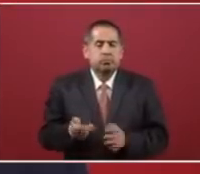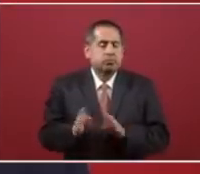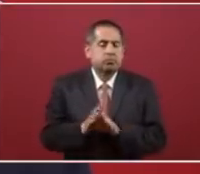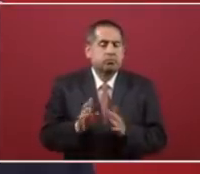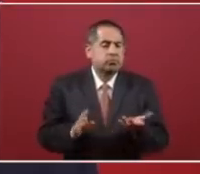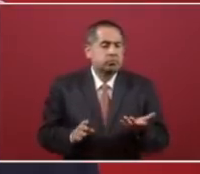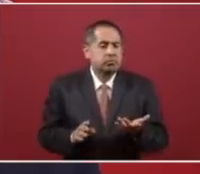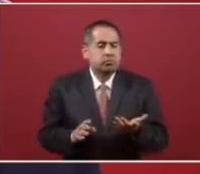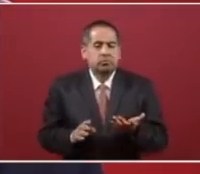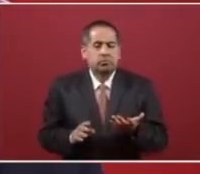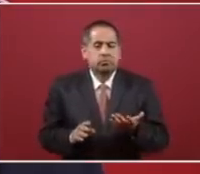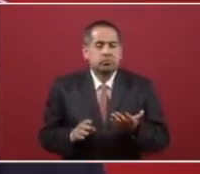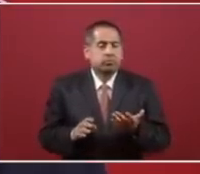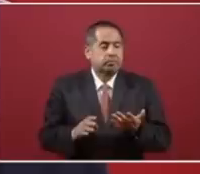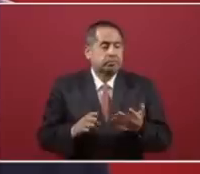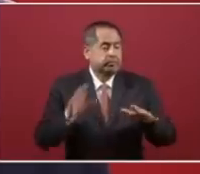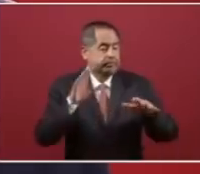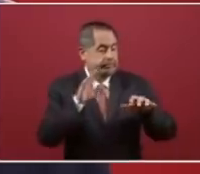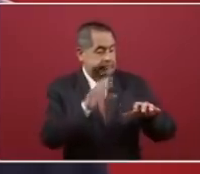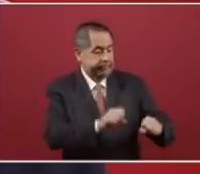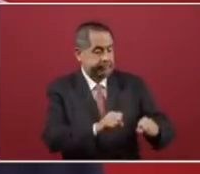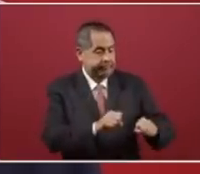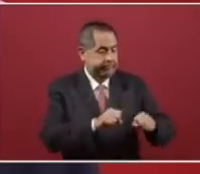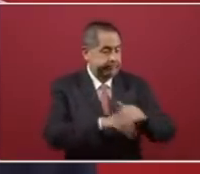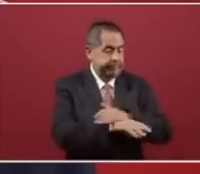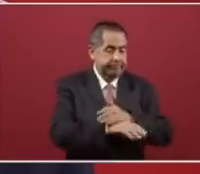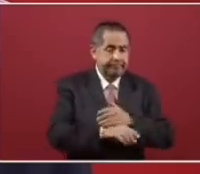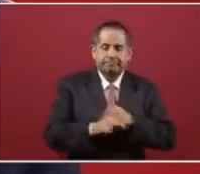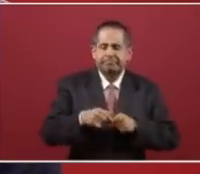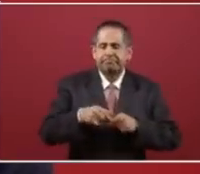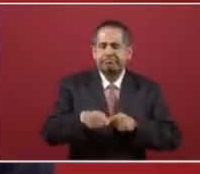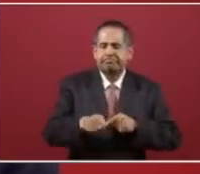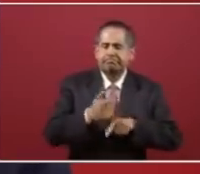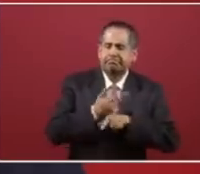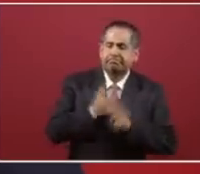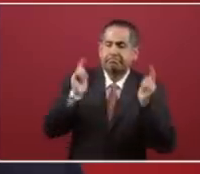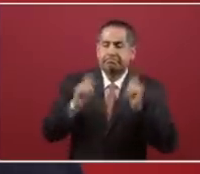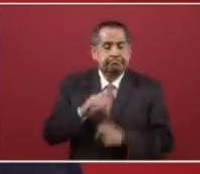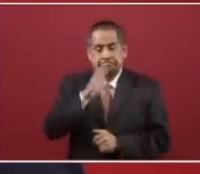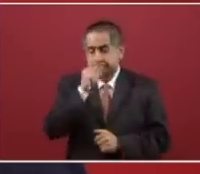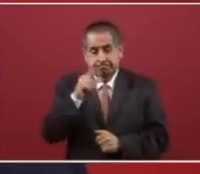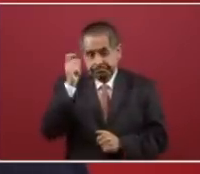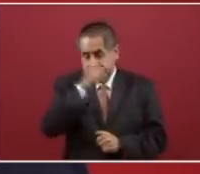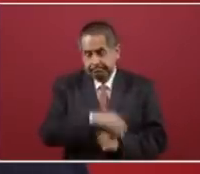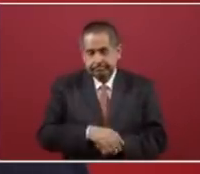liberar fácilmente a un familiar